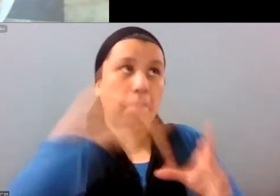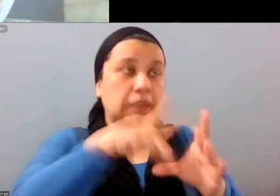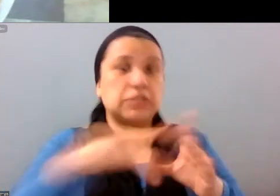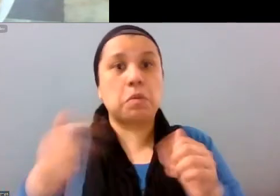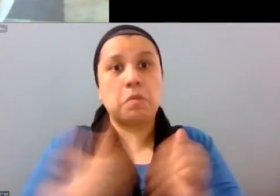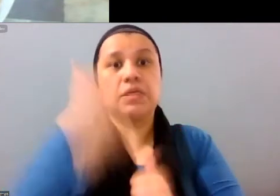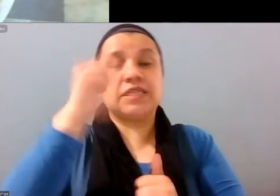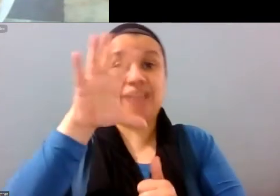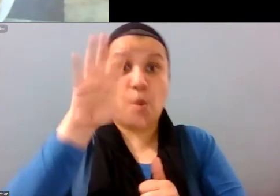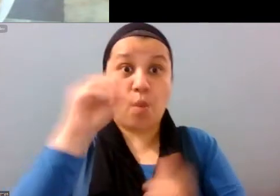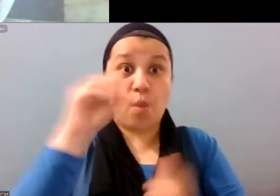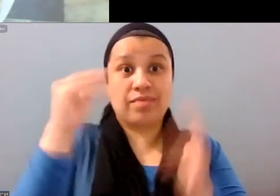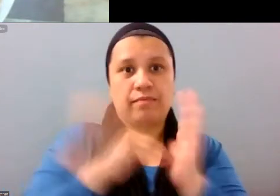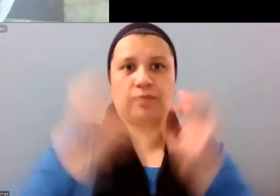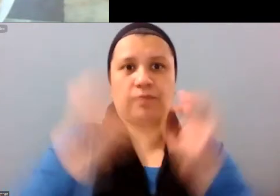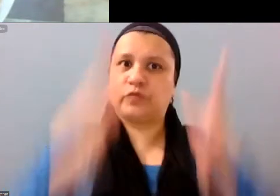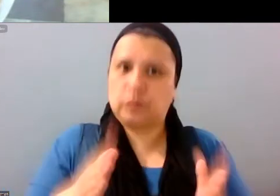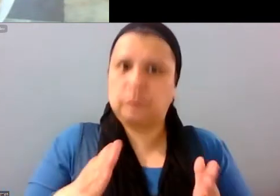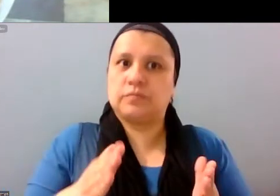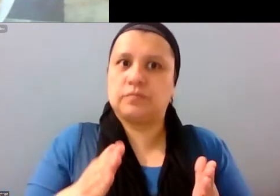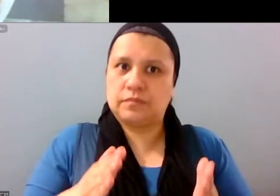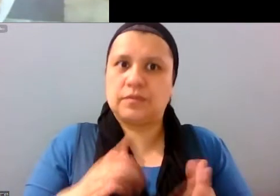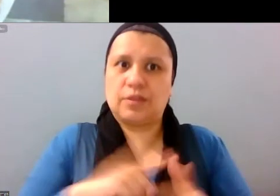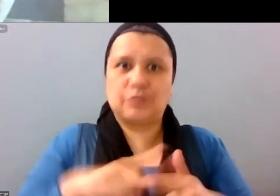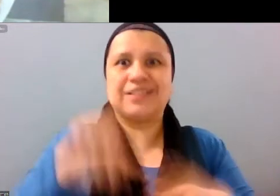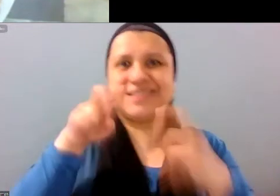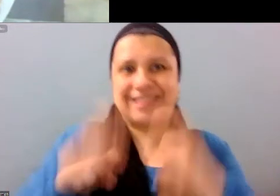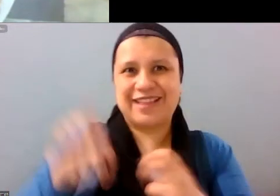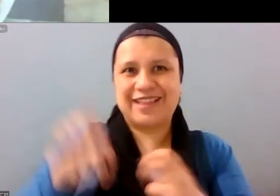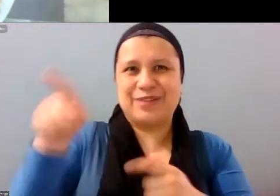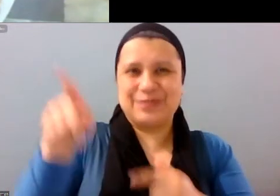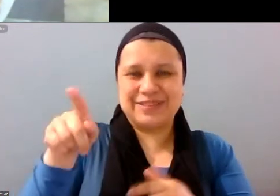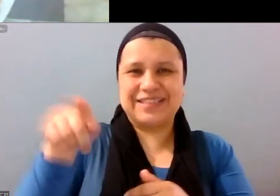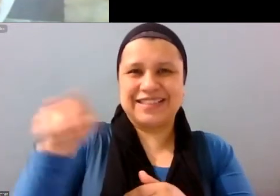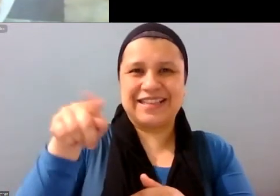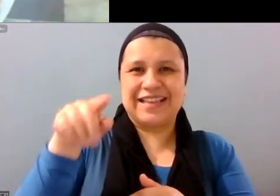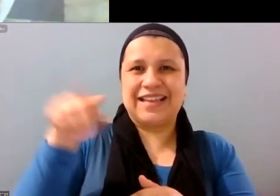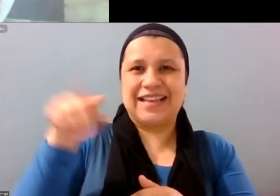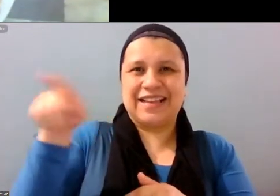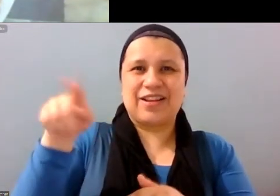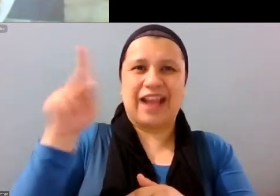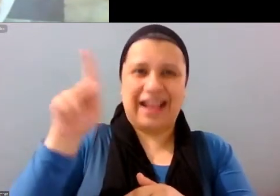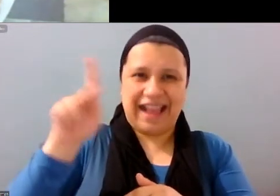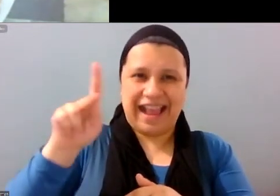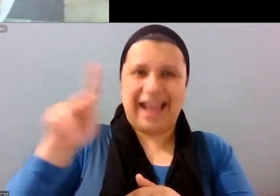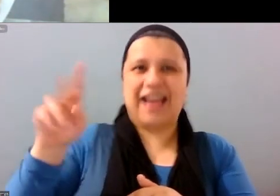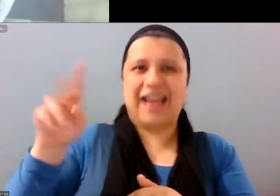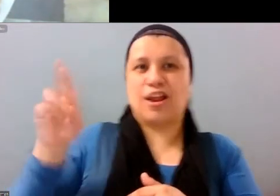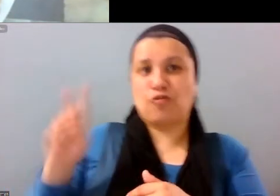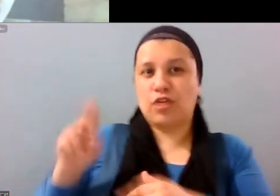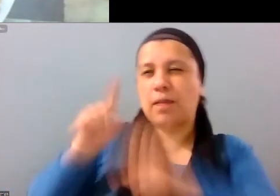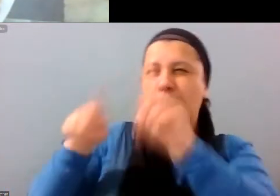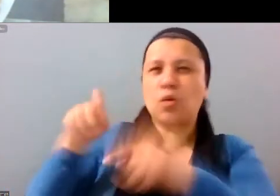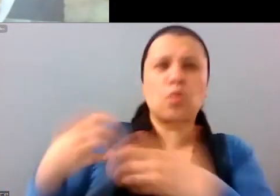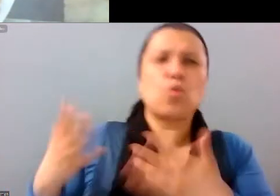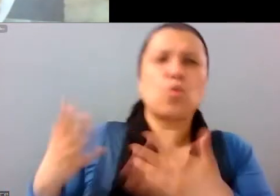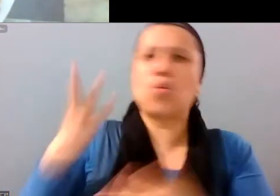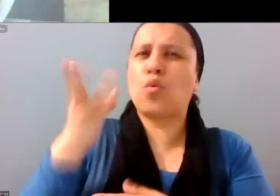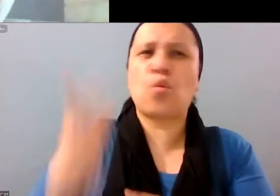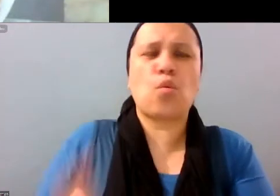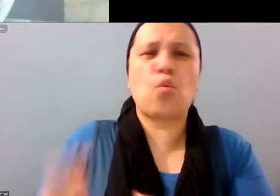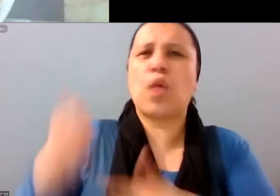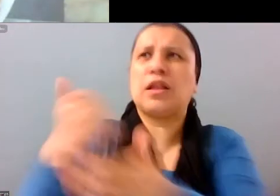docentes y eso fue sentarnos con ustedes Carla Rodrigo lo recordará sentarnos preguntarles cuánto ancho de banda necesitamos